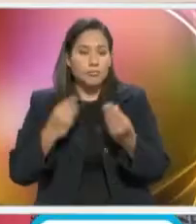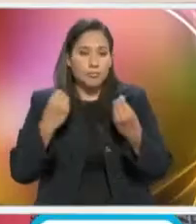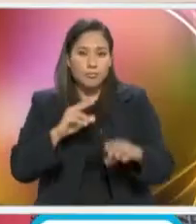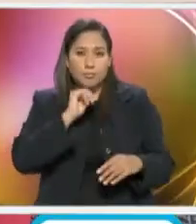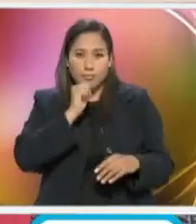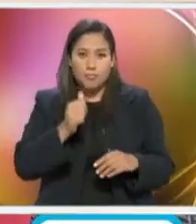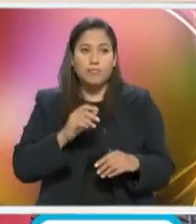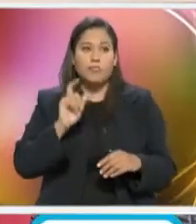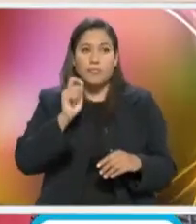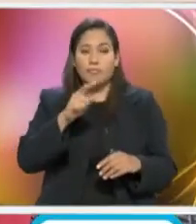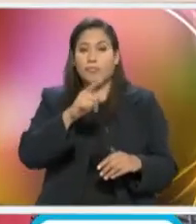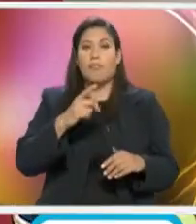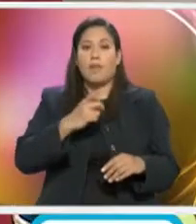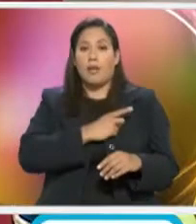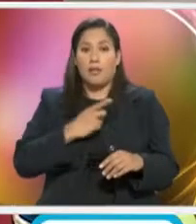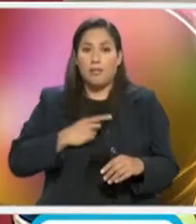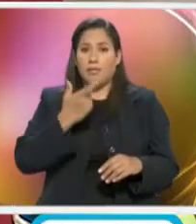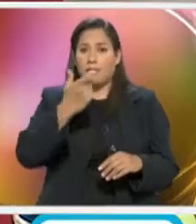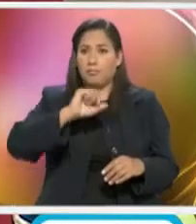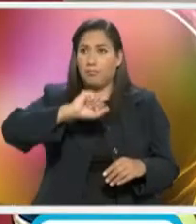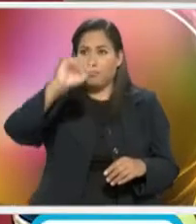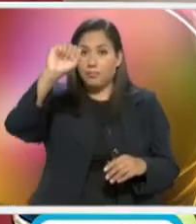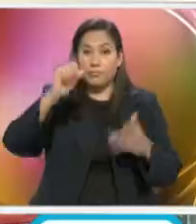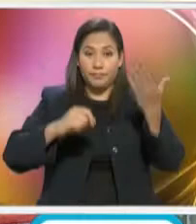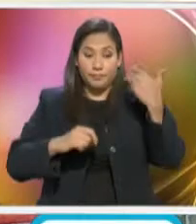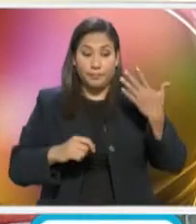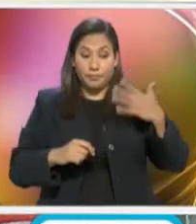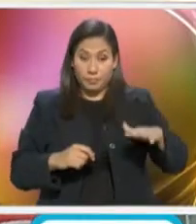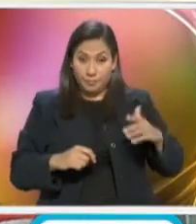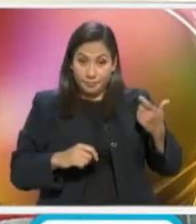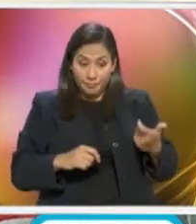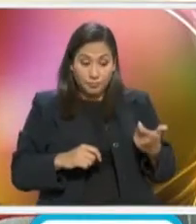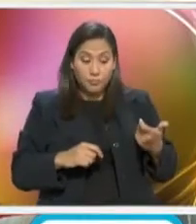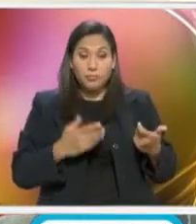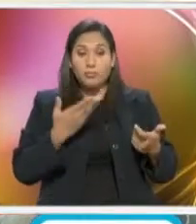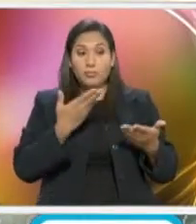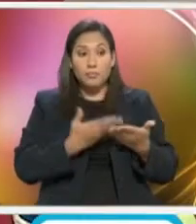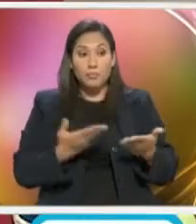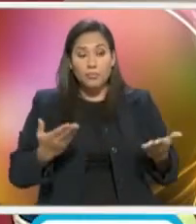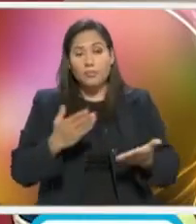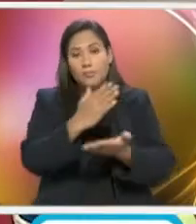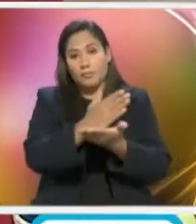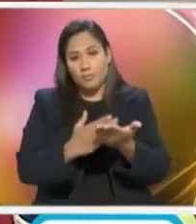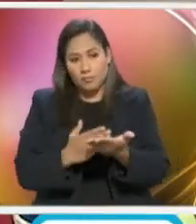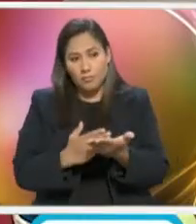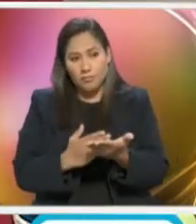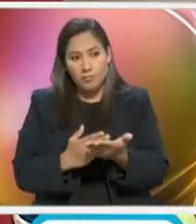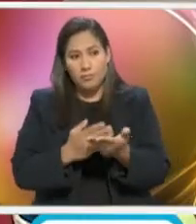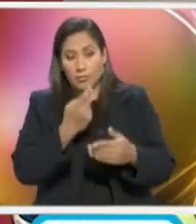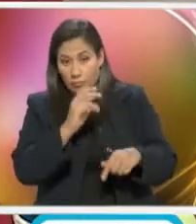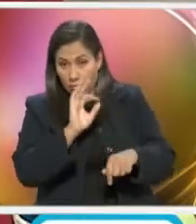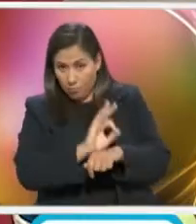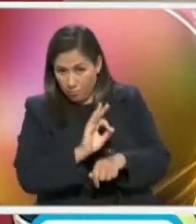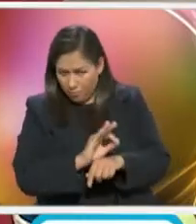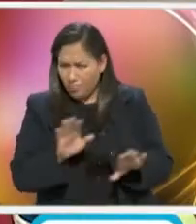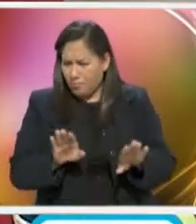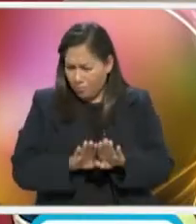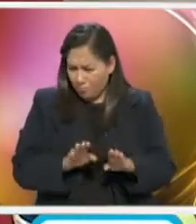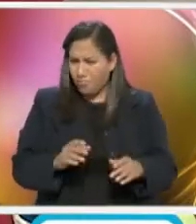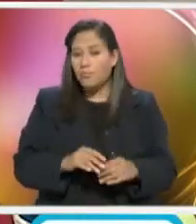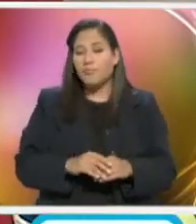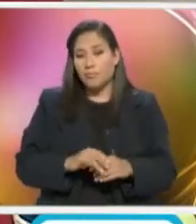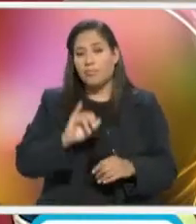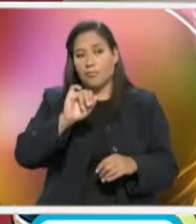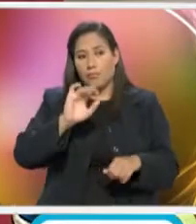de la inflación, pues lo que podíamos comprar con 10 pesos hace un año, pues ahora podemos comprar la mitad. ¿Y con esto nos protegemos? ¿Cómo? Sí, si nos